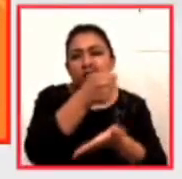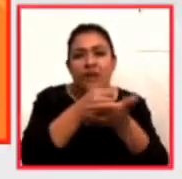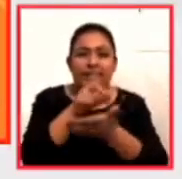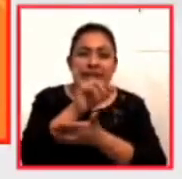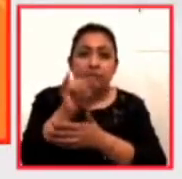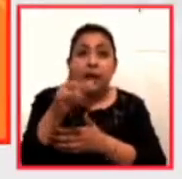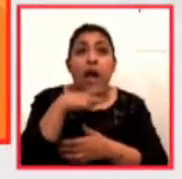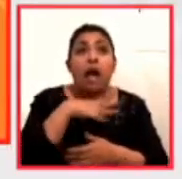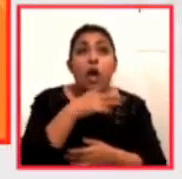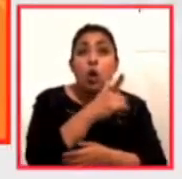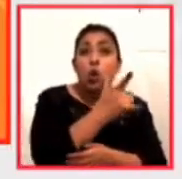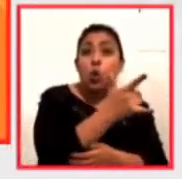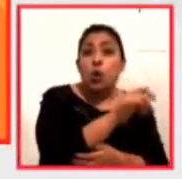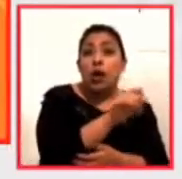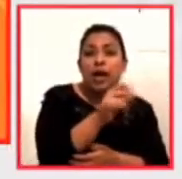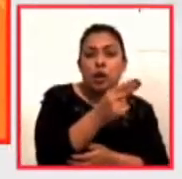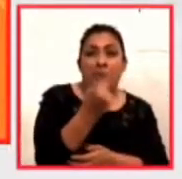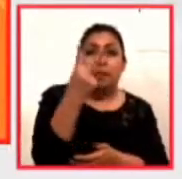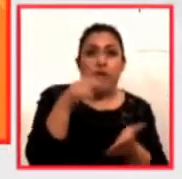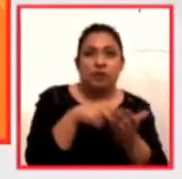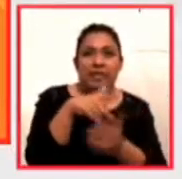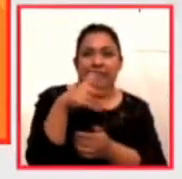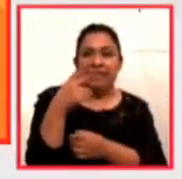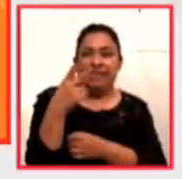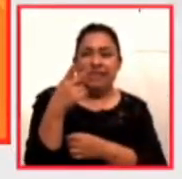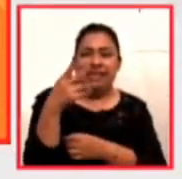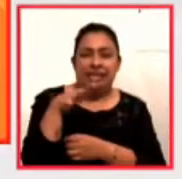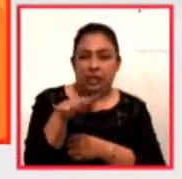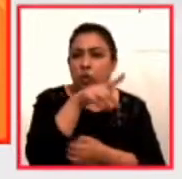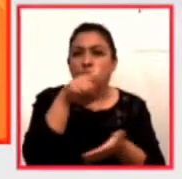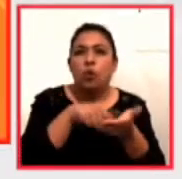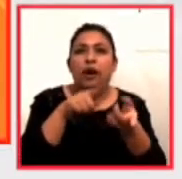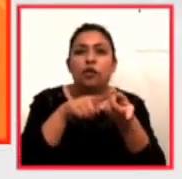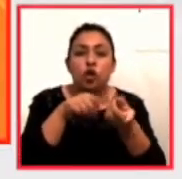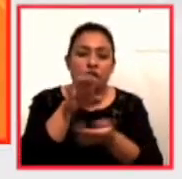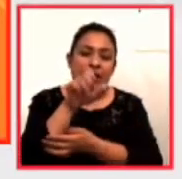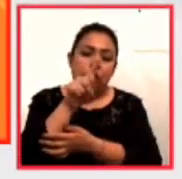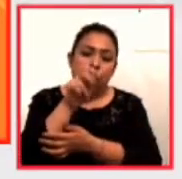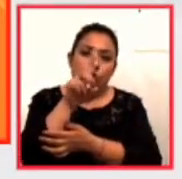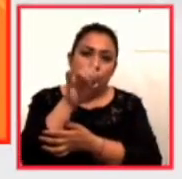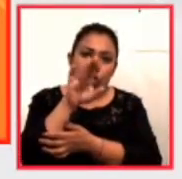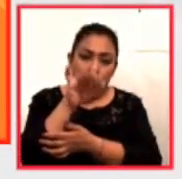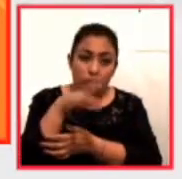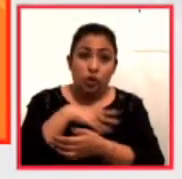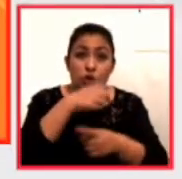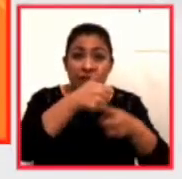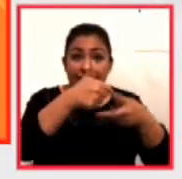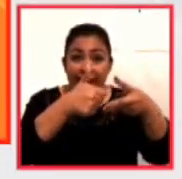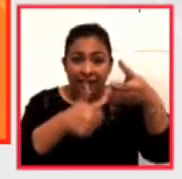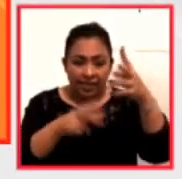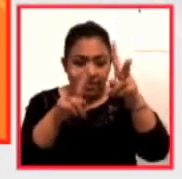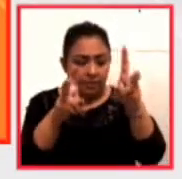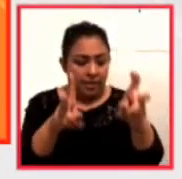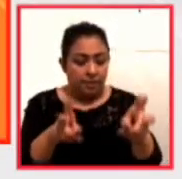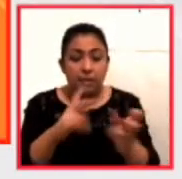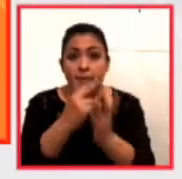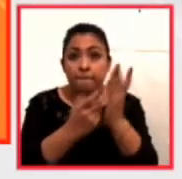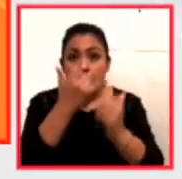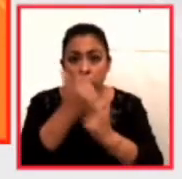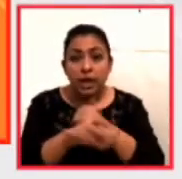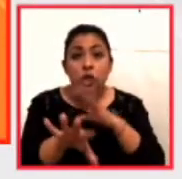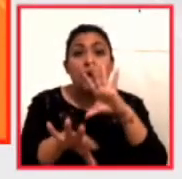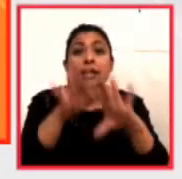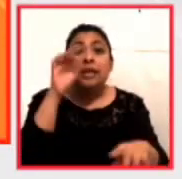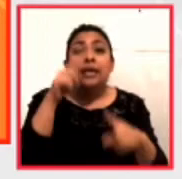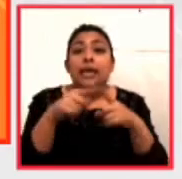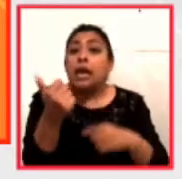de julio a noviembre de 2019 en los estudios Churubusco. Cada uno de los contenidos informativos del proyecto fue elegido por los